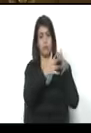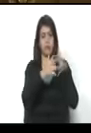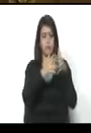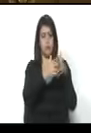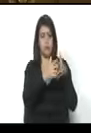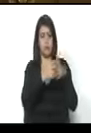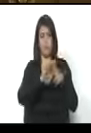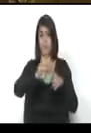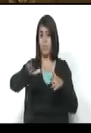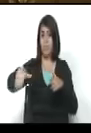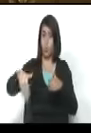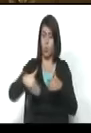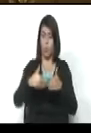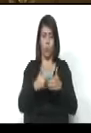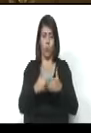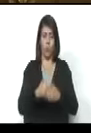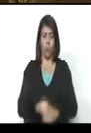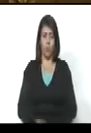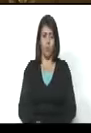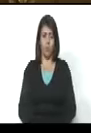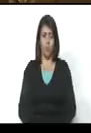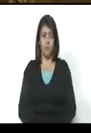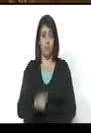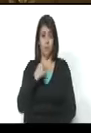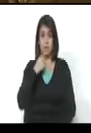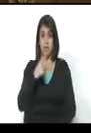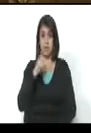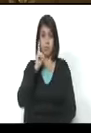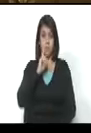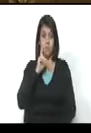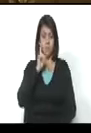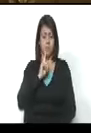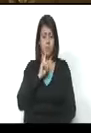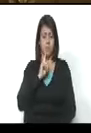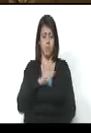estoy hablando de todos, niegan o